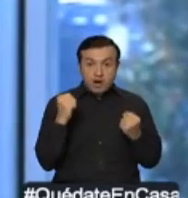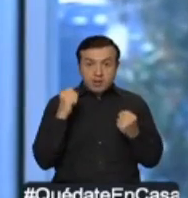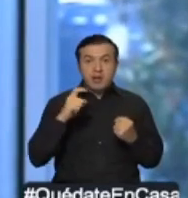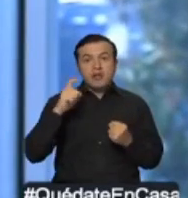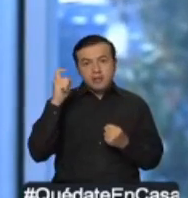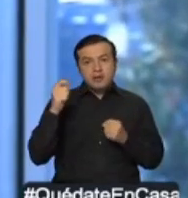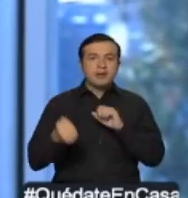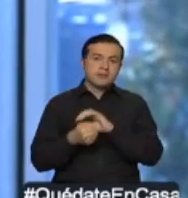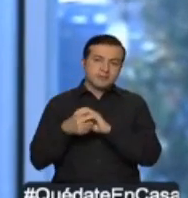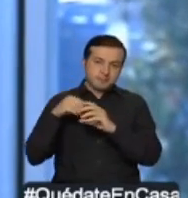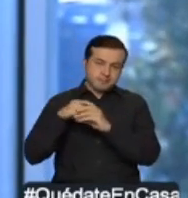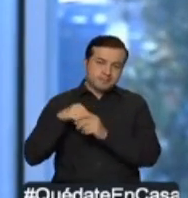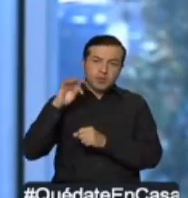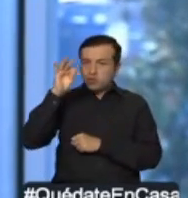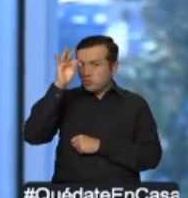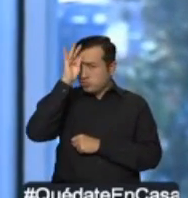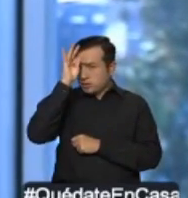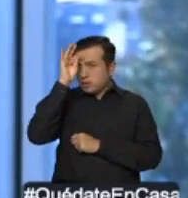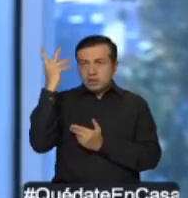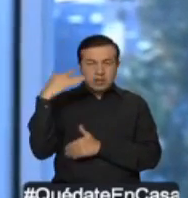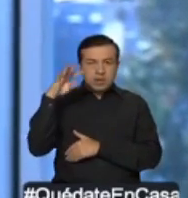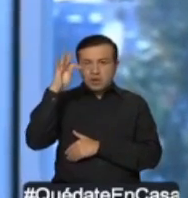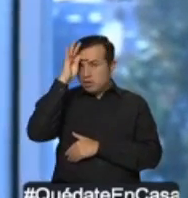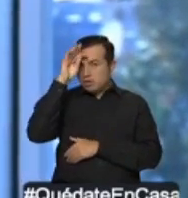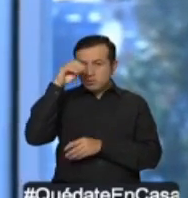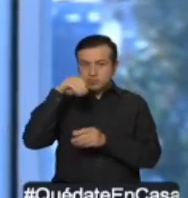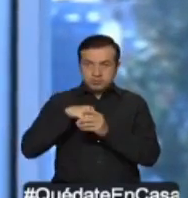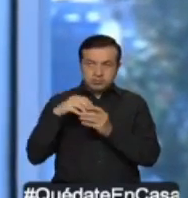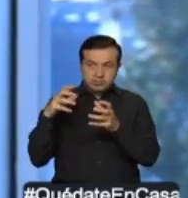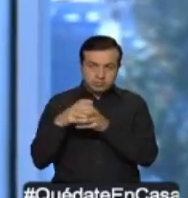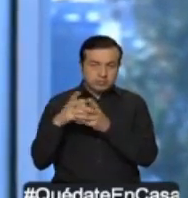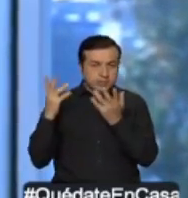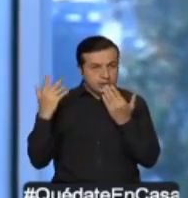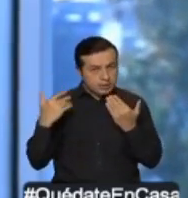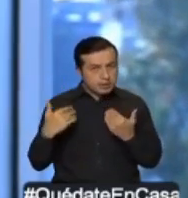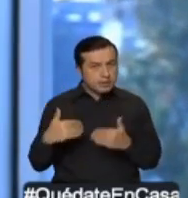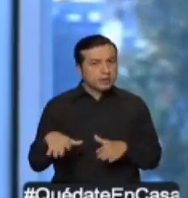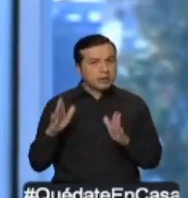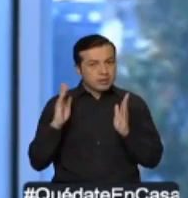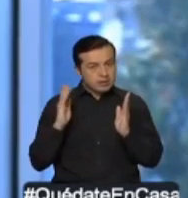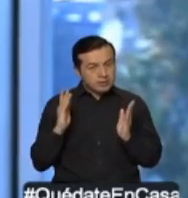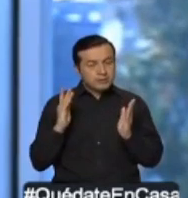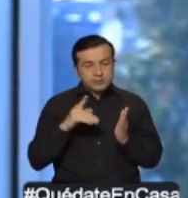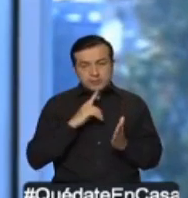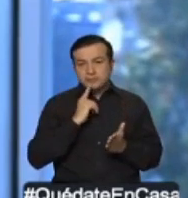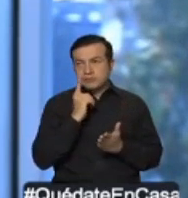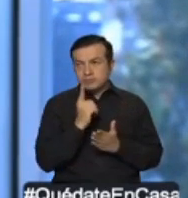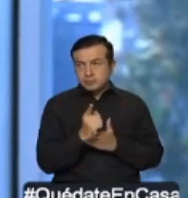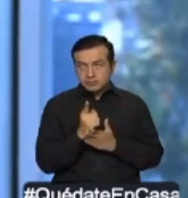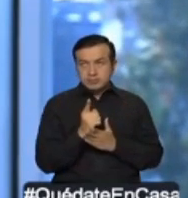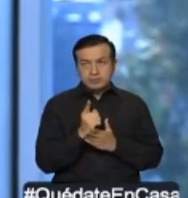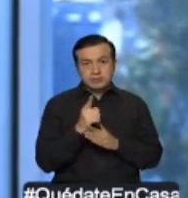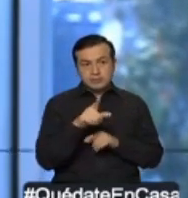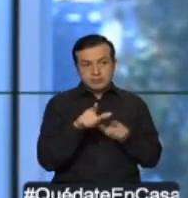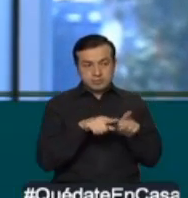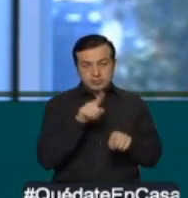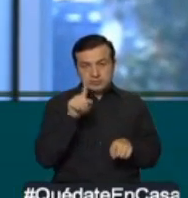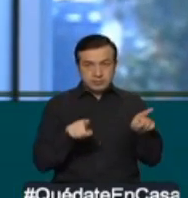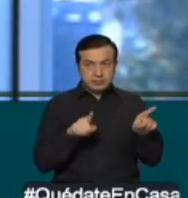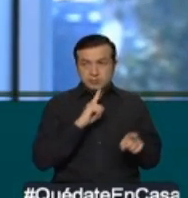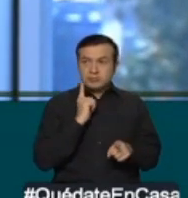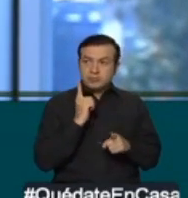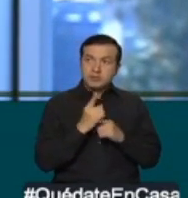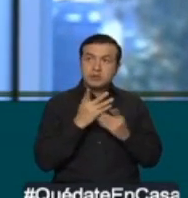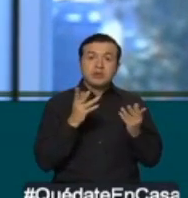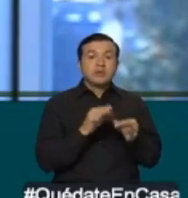obviamente están en los hospitales en las unidades de cuidados intensivos en algunos casos así que